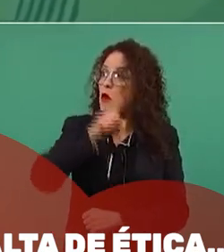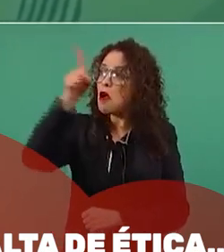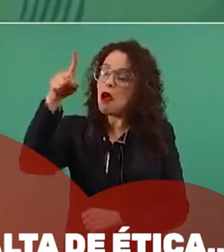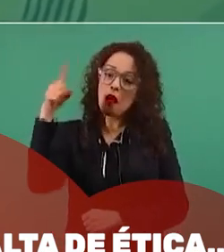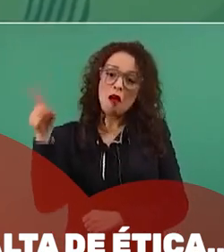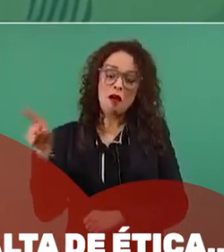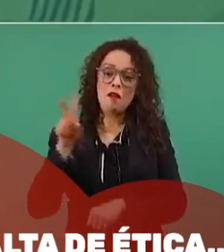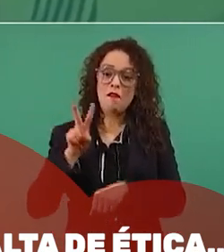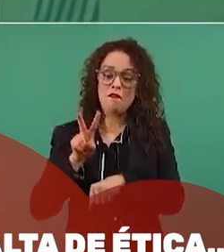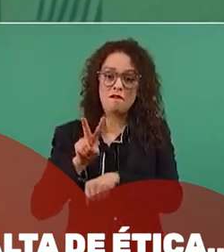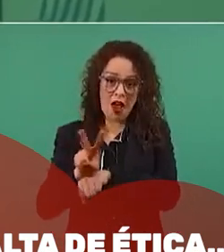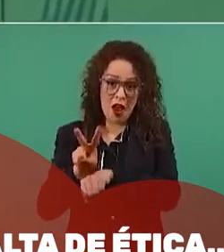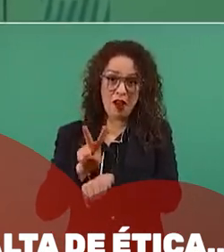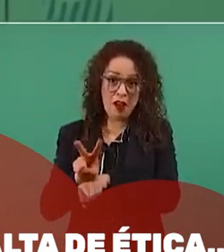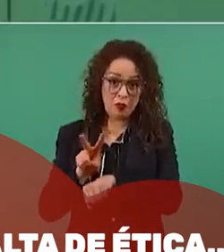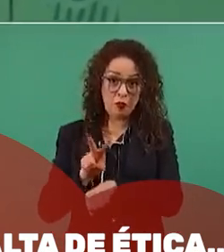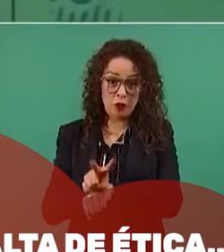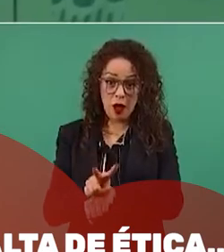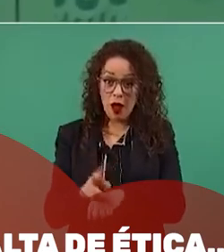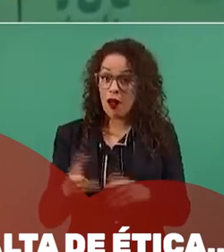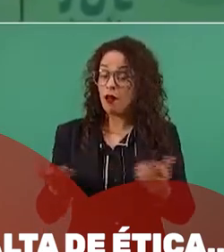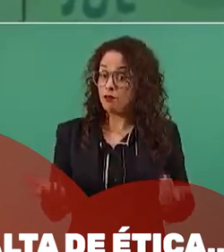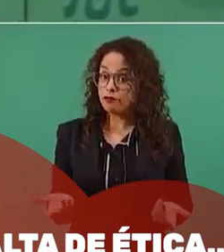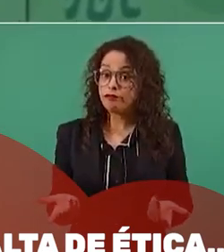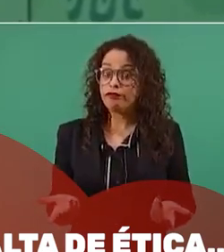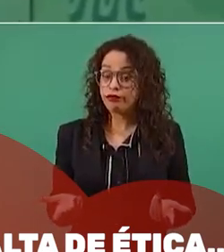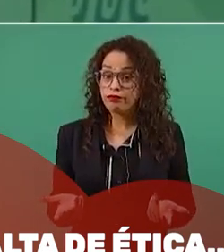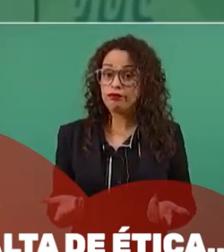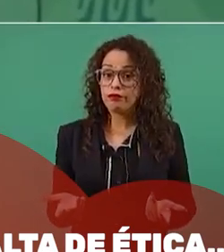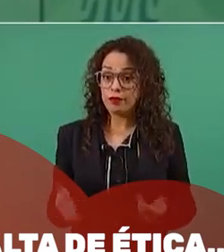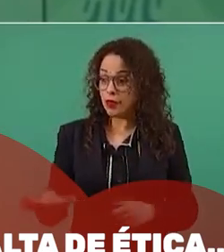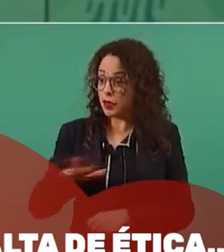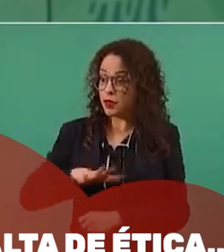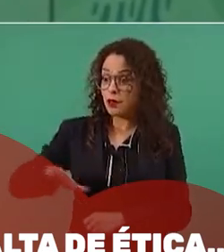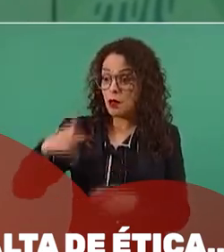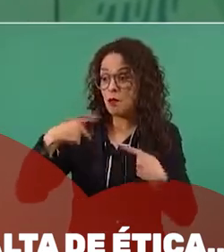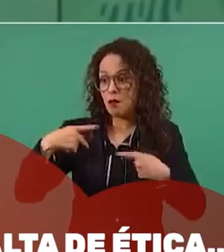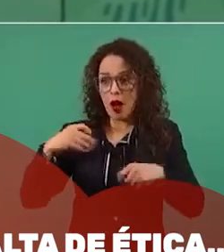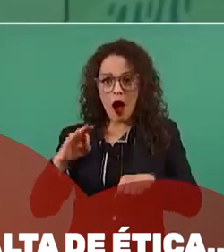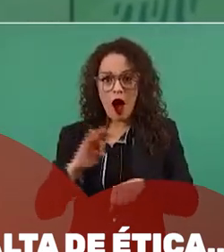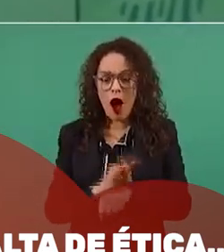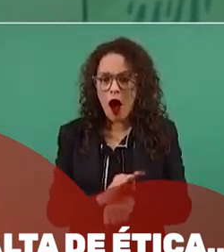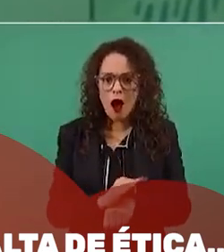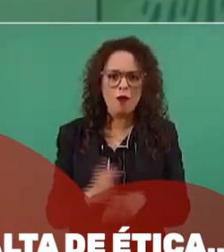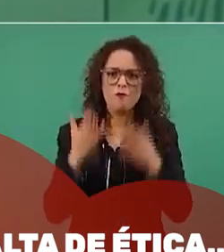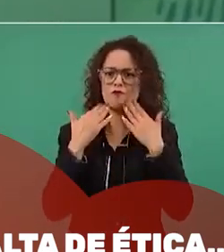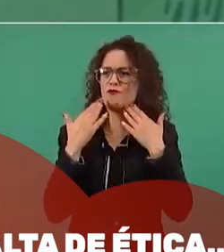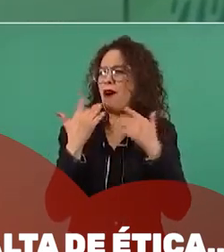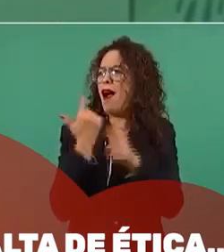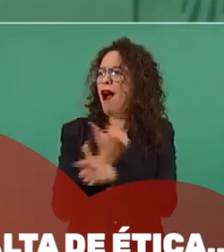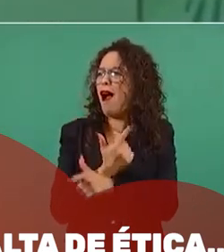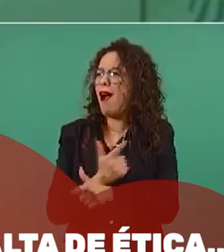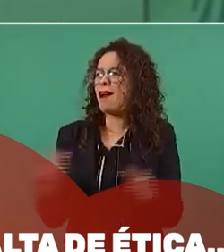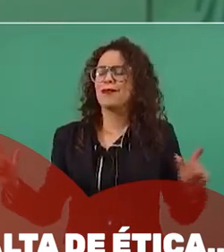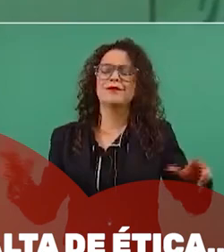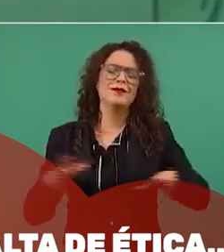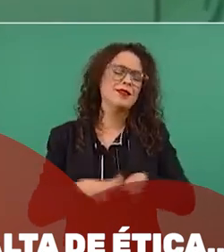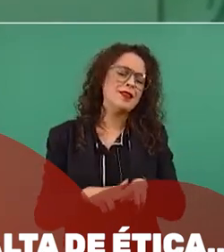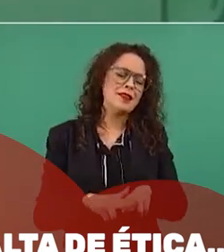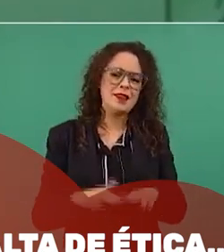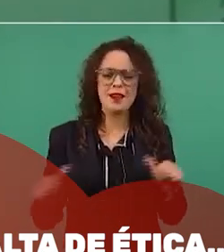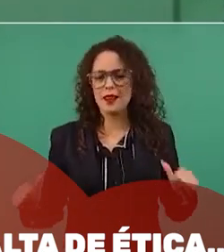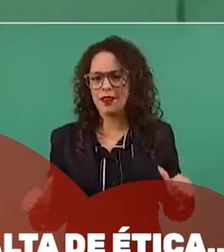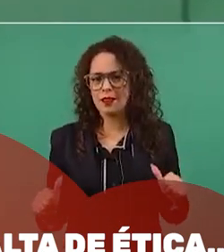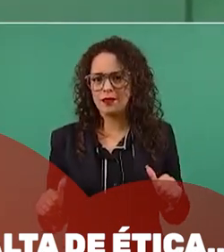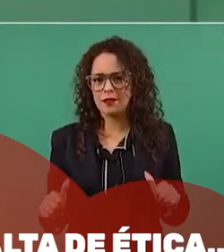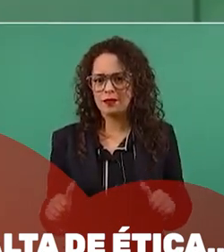le iba a responder que hay una dictadura en México, que el presidente es autoritario, que no hay democracia, que México es Venezuela y que hay populismo y no hay